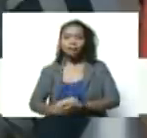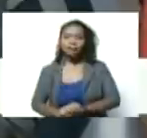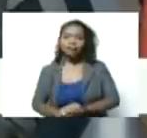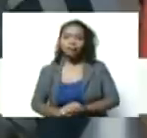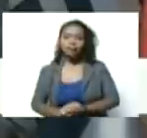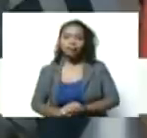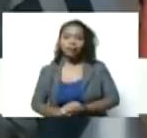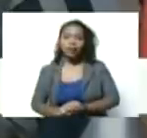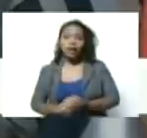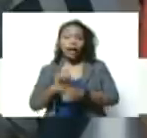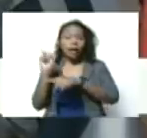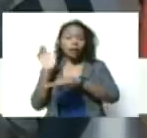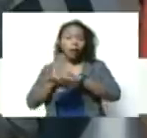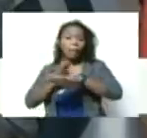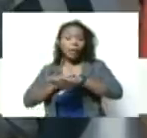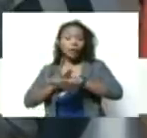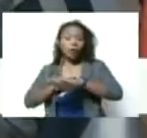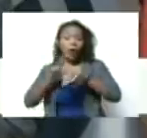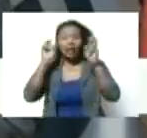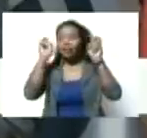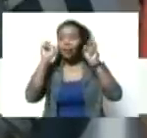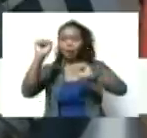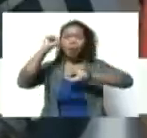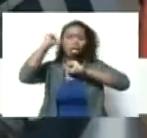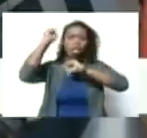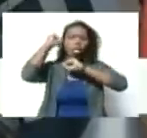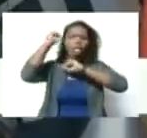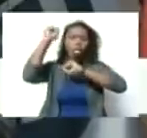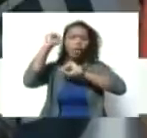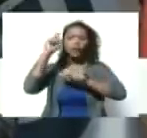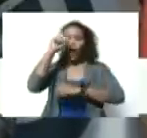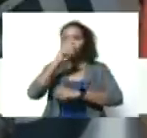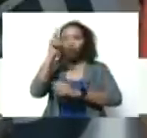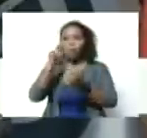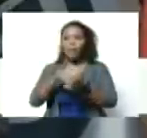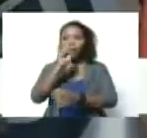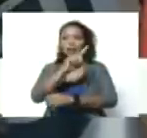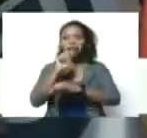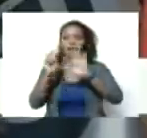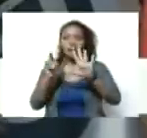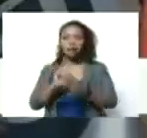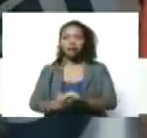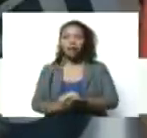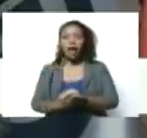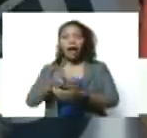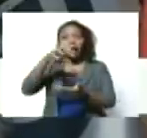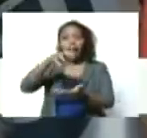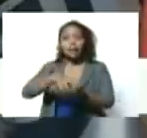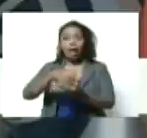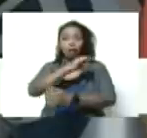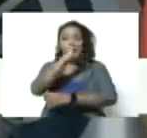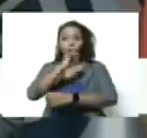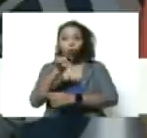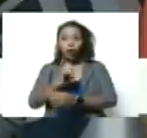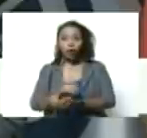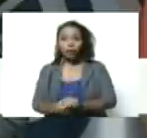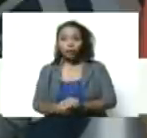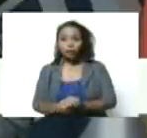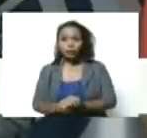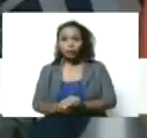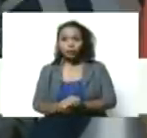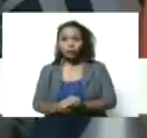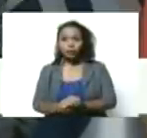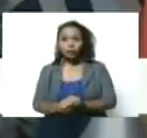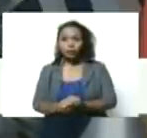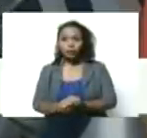Hechos ocurridos en el marco de las protestas violentas del año 2017 en el estado Zulia.